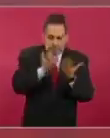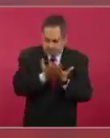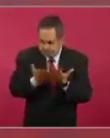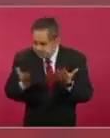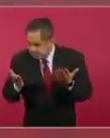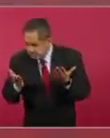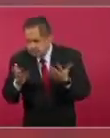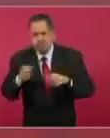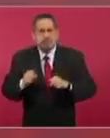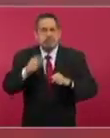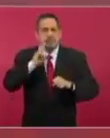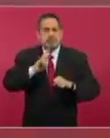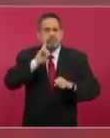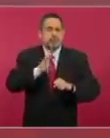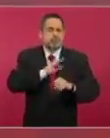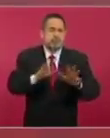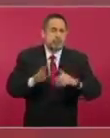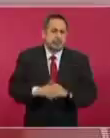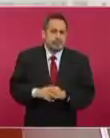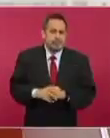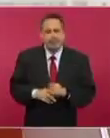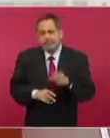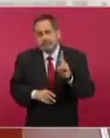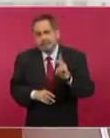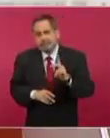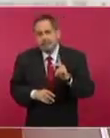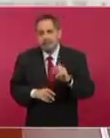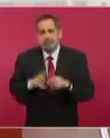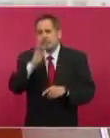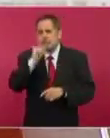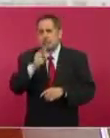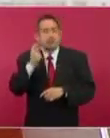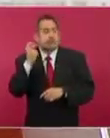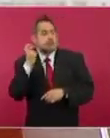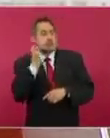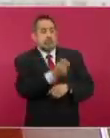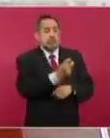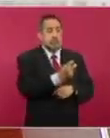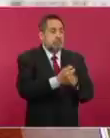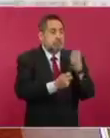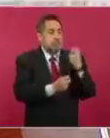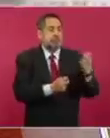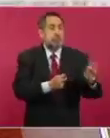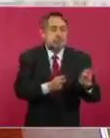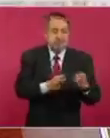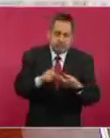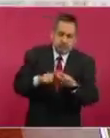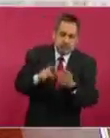Pero no se puede señalar a alguien si no hay pruebas.